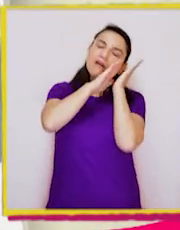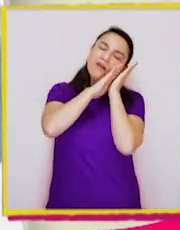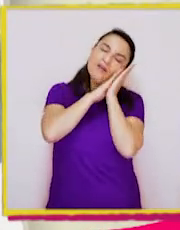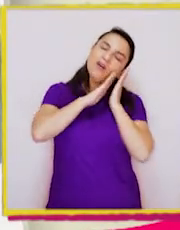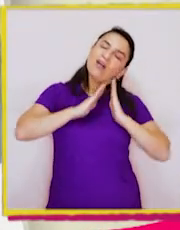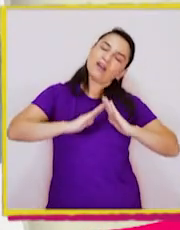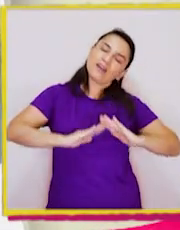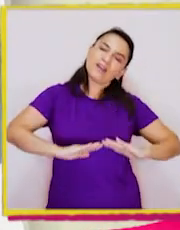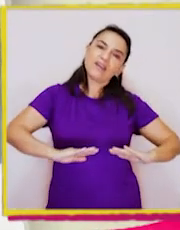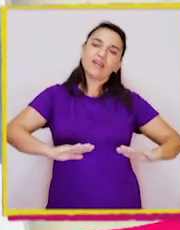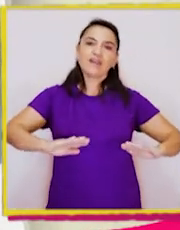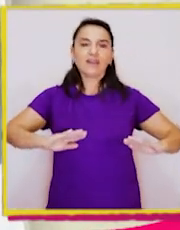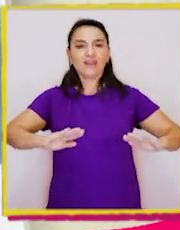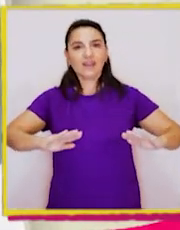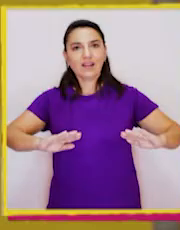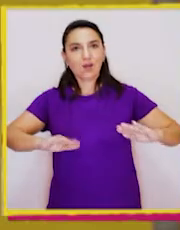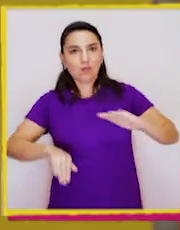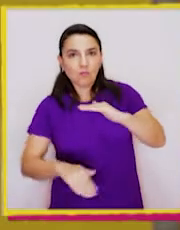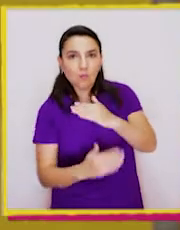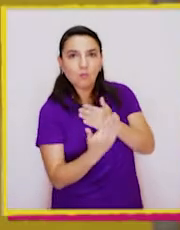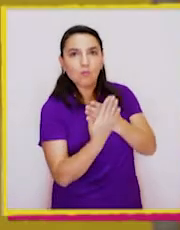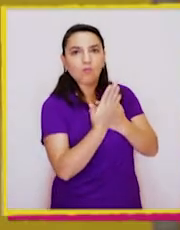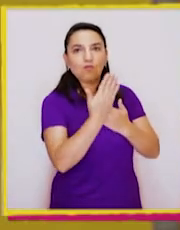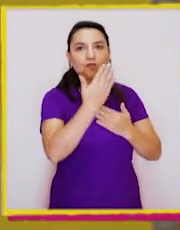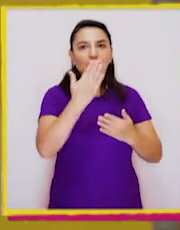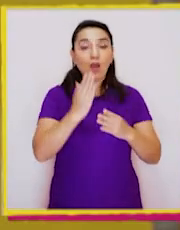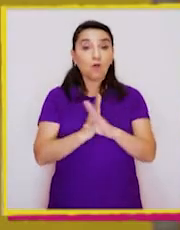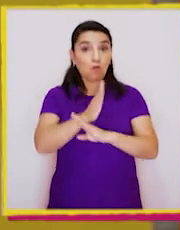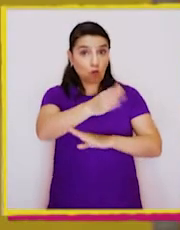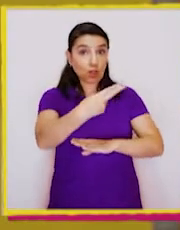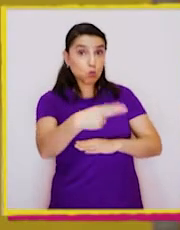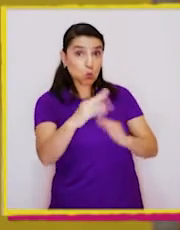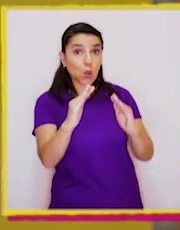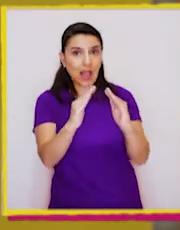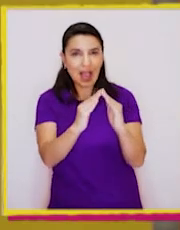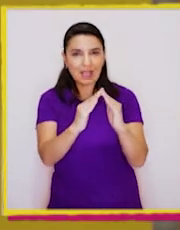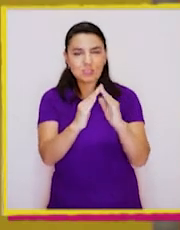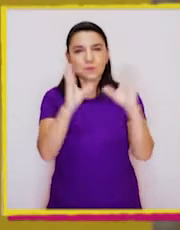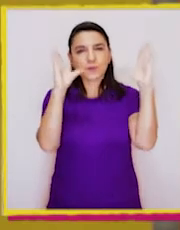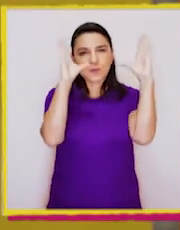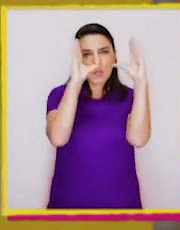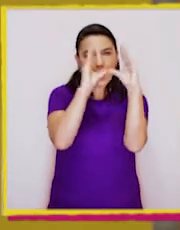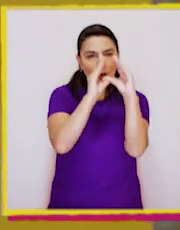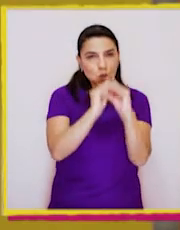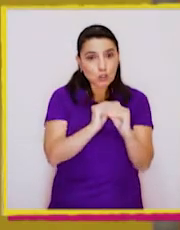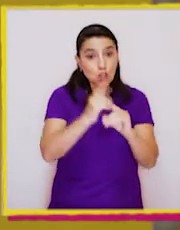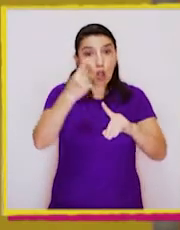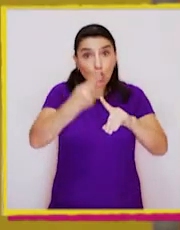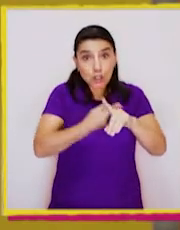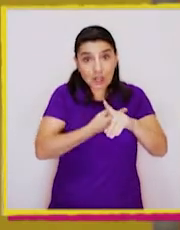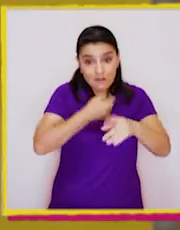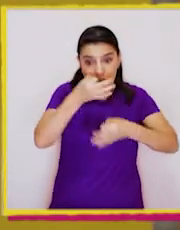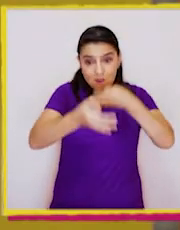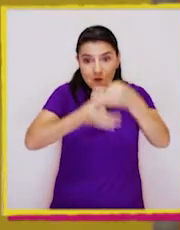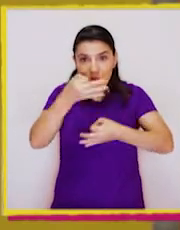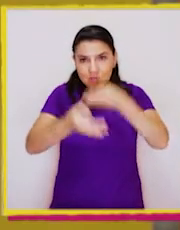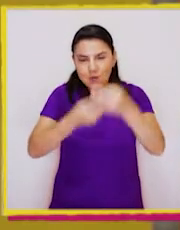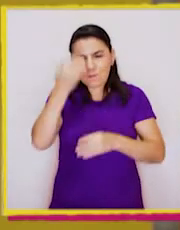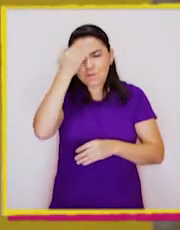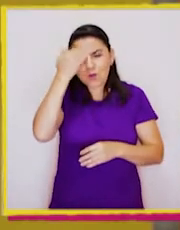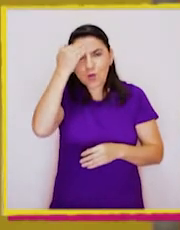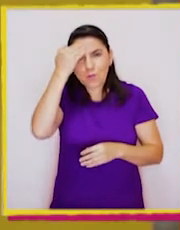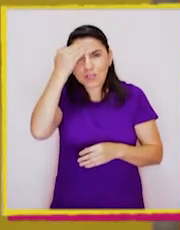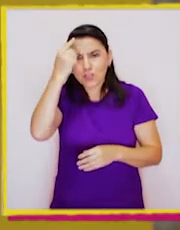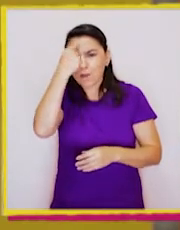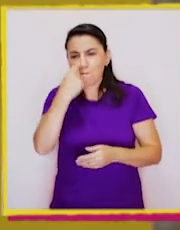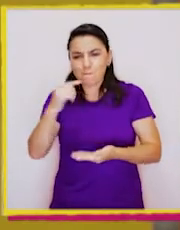lirón. A la mañana siguiente, Ramón regresó a su casa. Por la noche, volvió a contar sus pesares a los muñecos